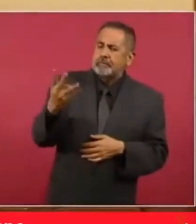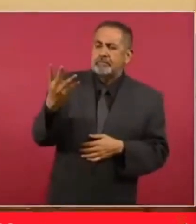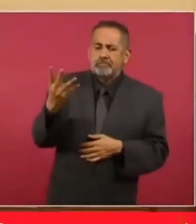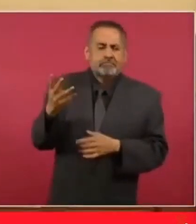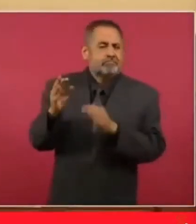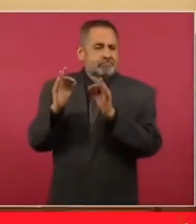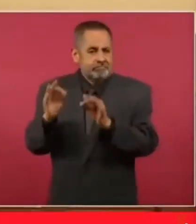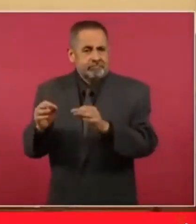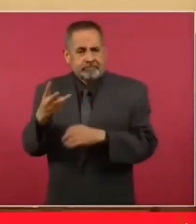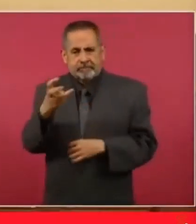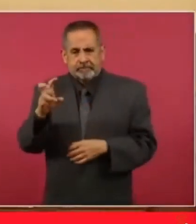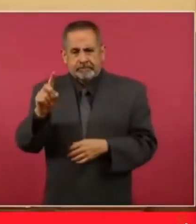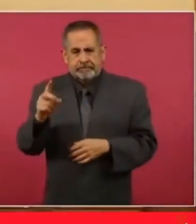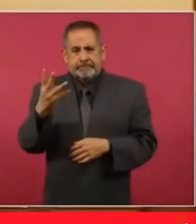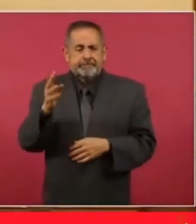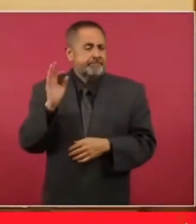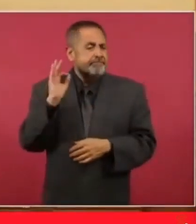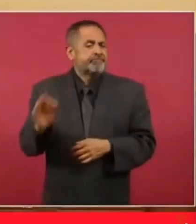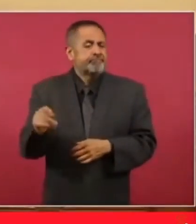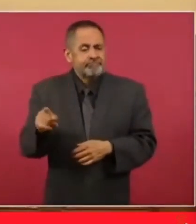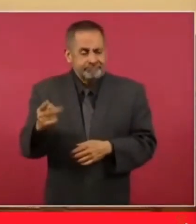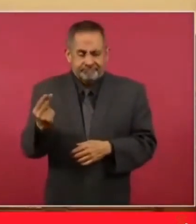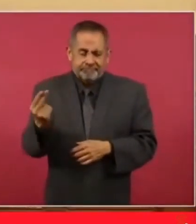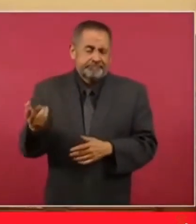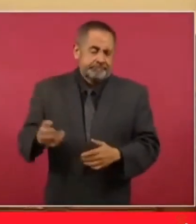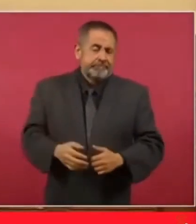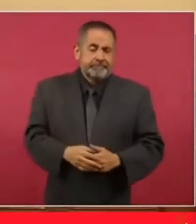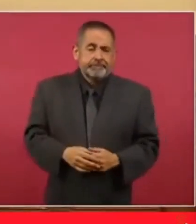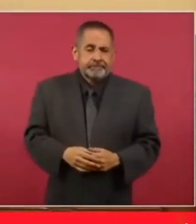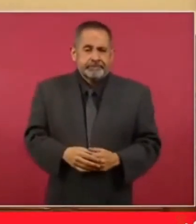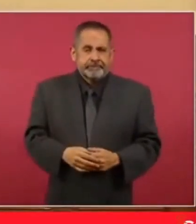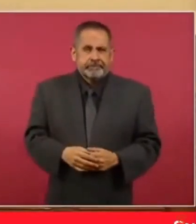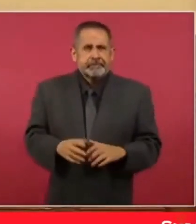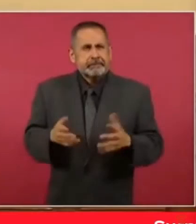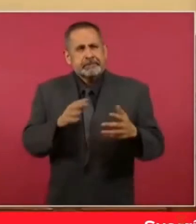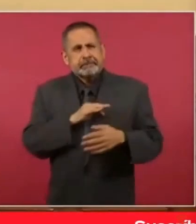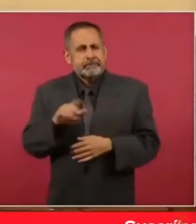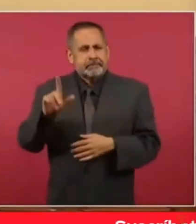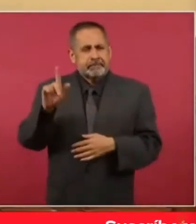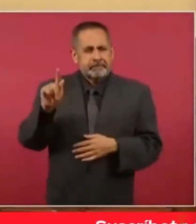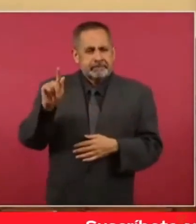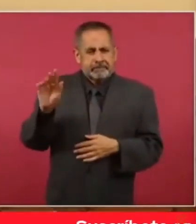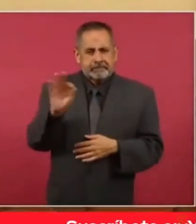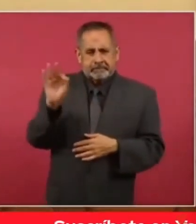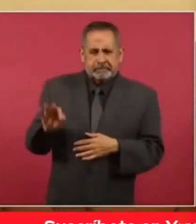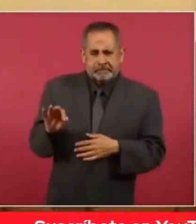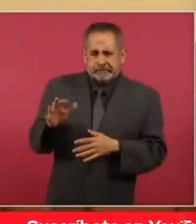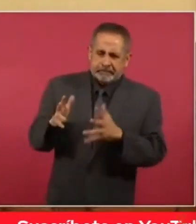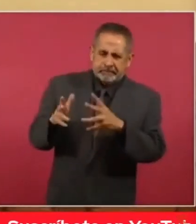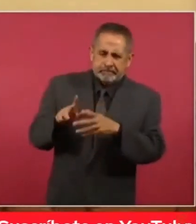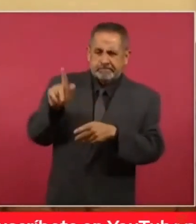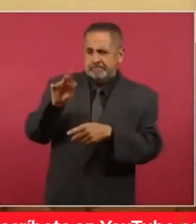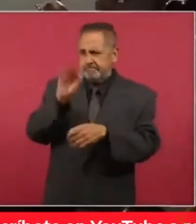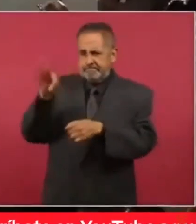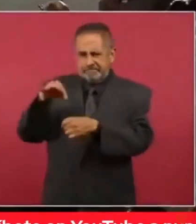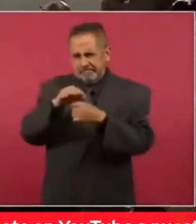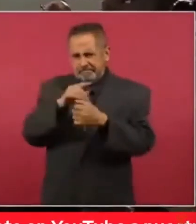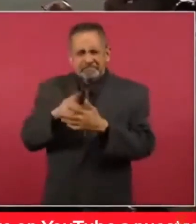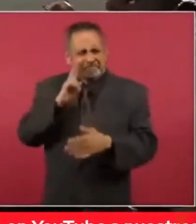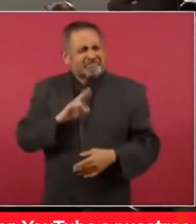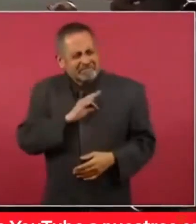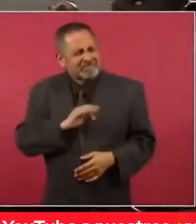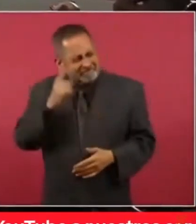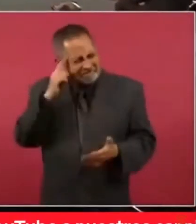334. O sea, con el 70% de los votos. Sí se